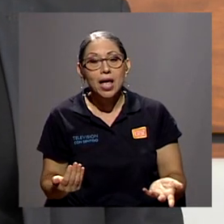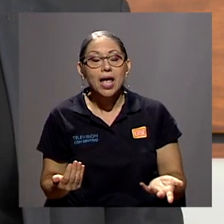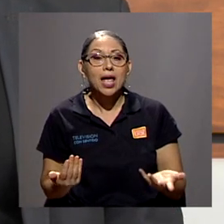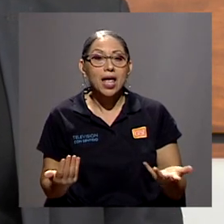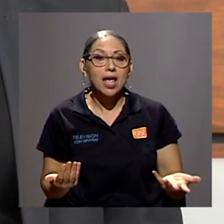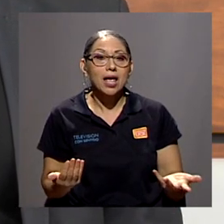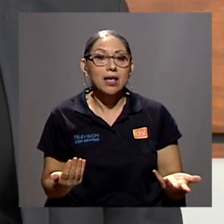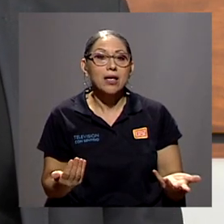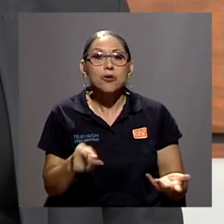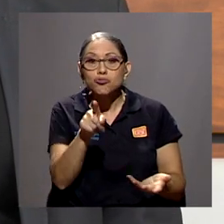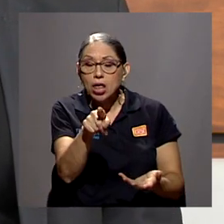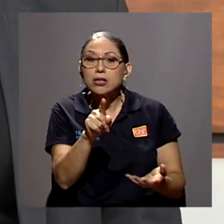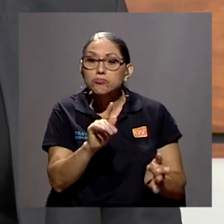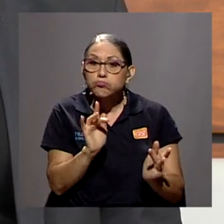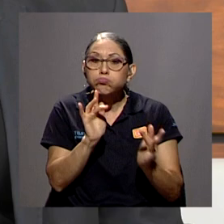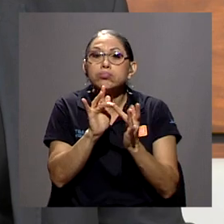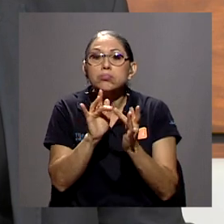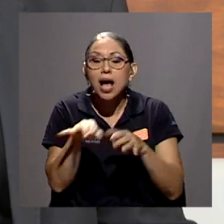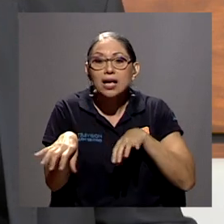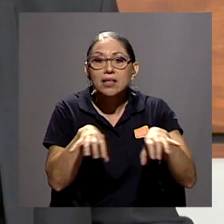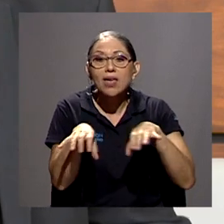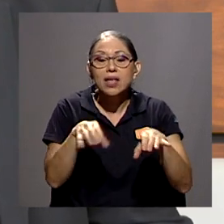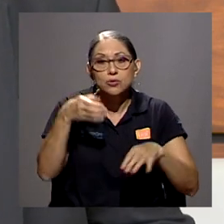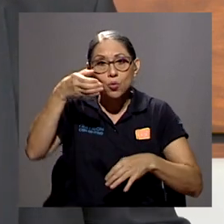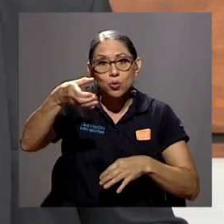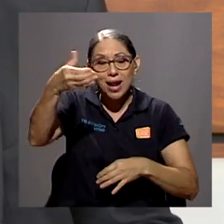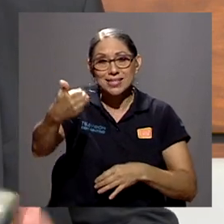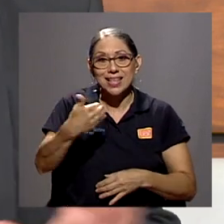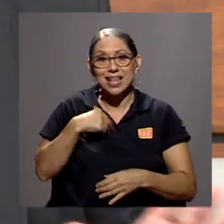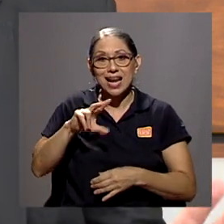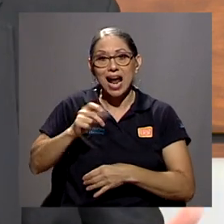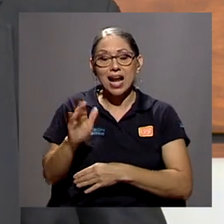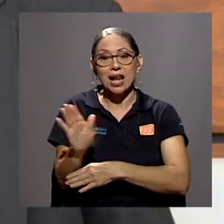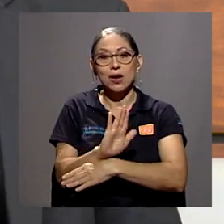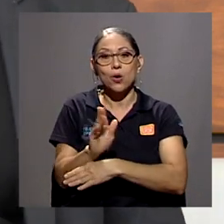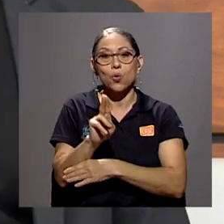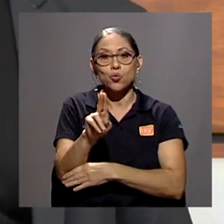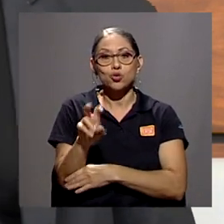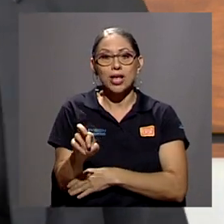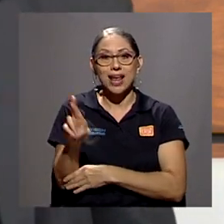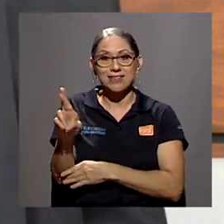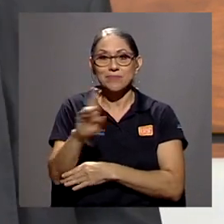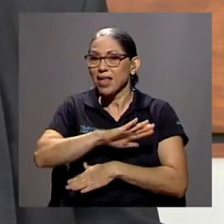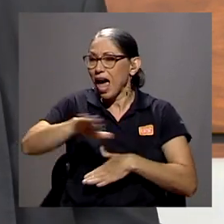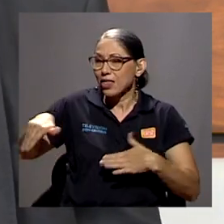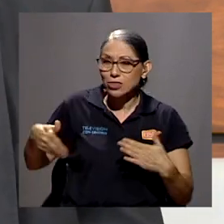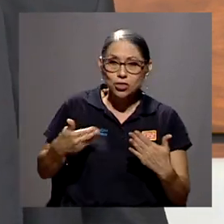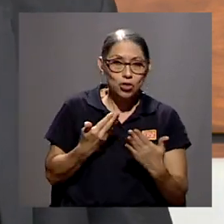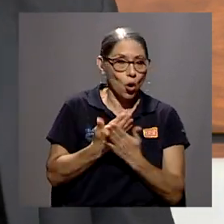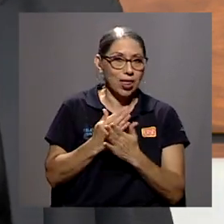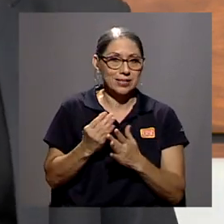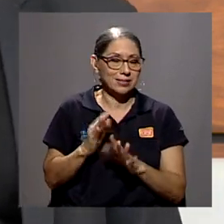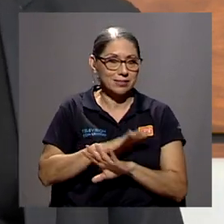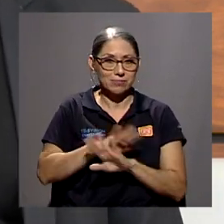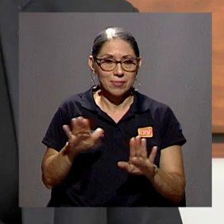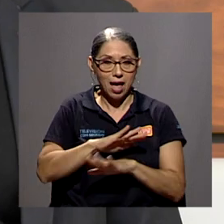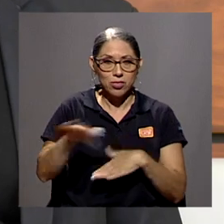las actividades culturales que tiene el canal o cr y bueno para todas a todas sin excepción pero bueno ya